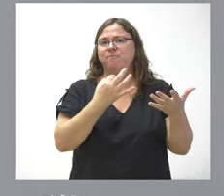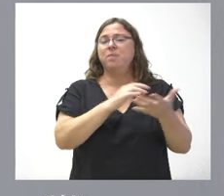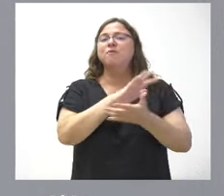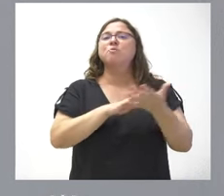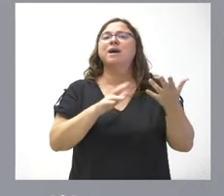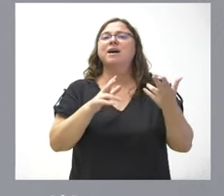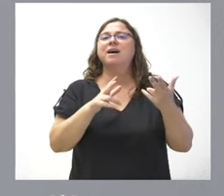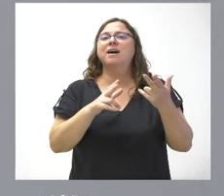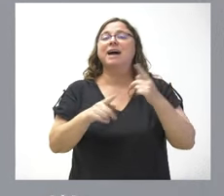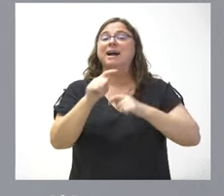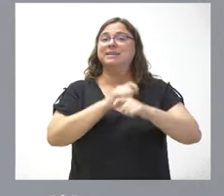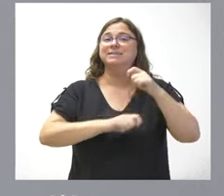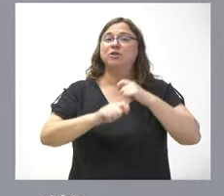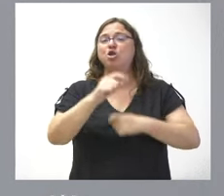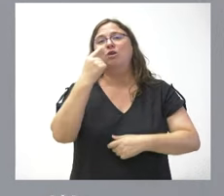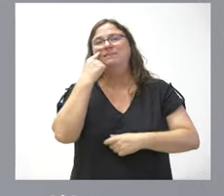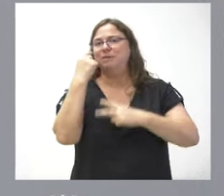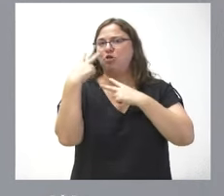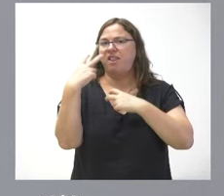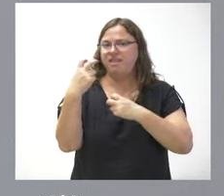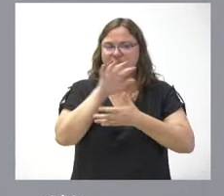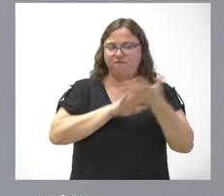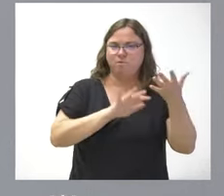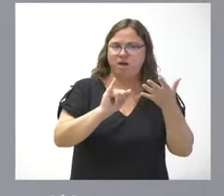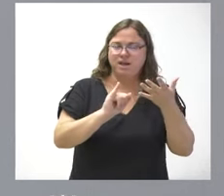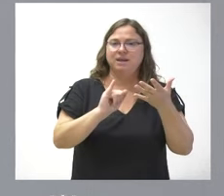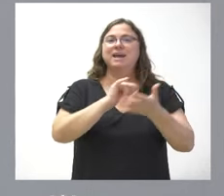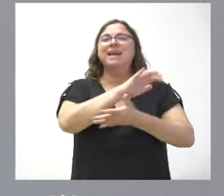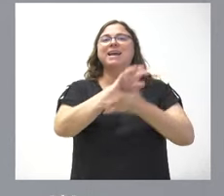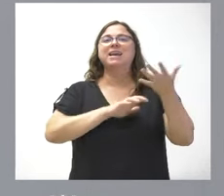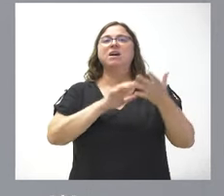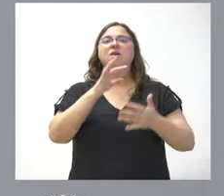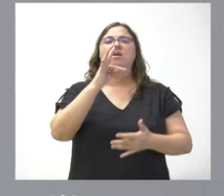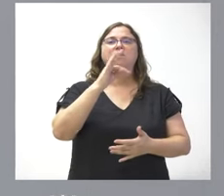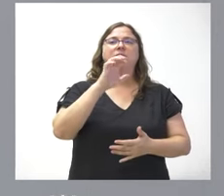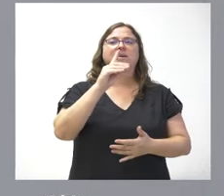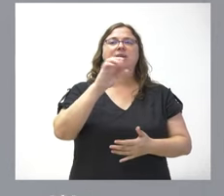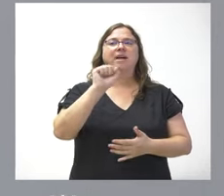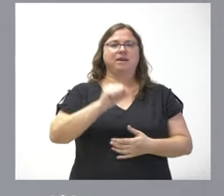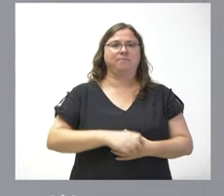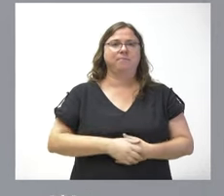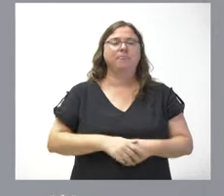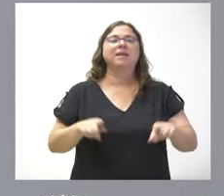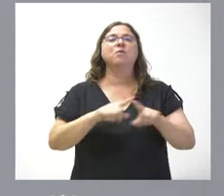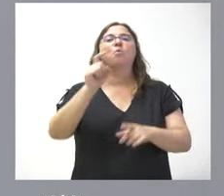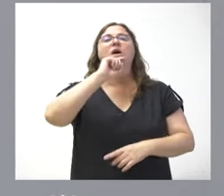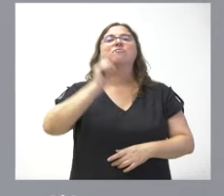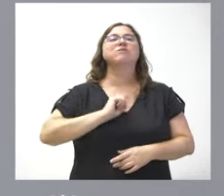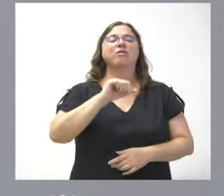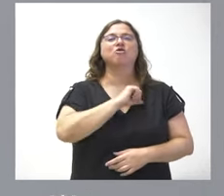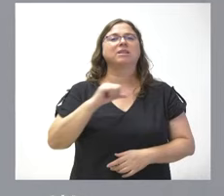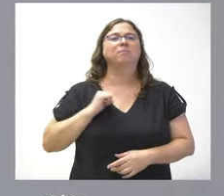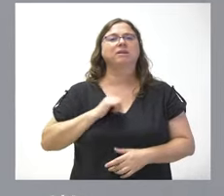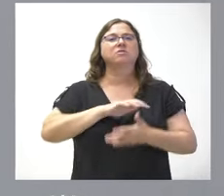asociación de inspectores de Hacienda informes de fedea que es una fundación independiente que ha hecho